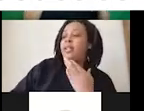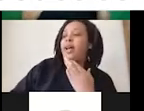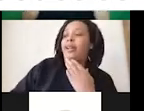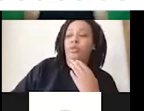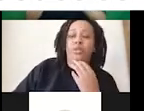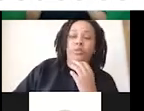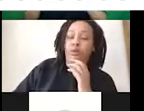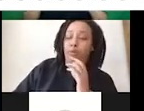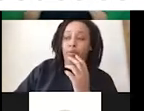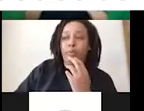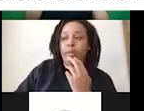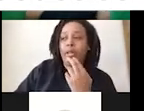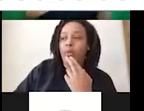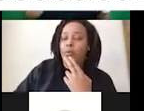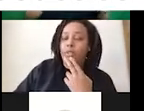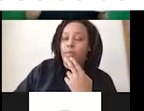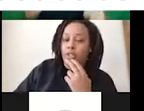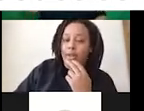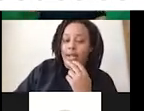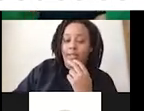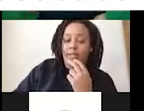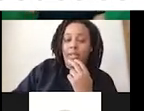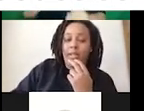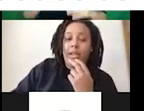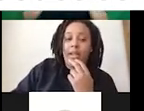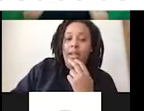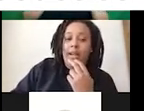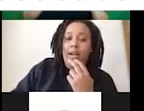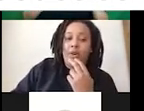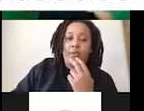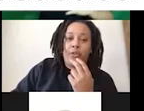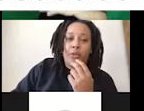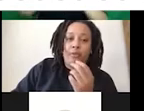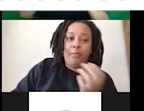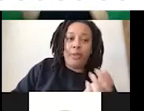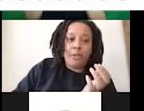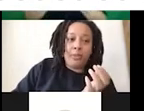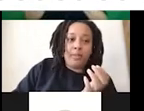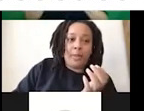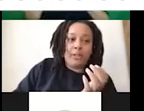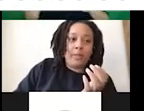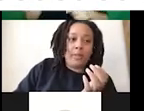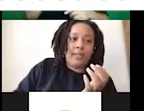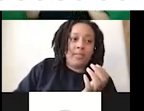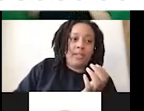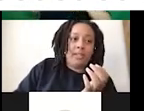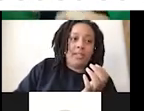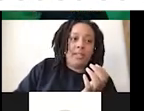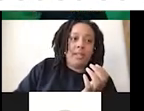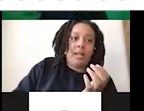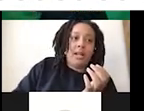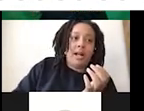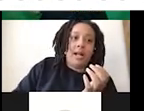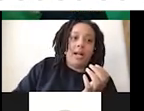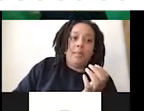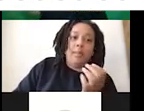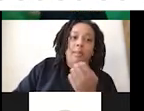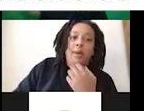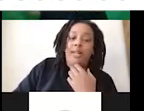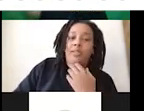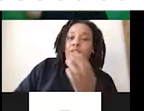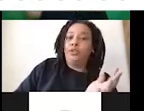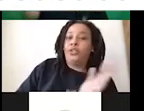sobre el nivel individual quería avanzar hacia las actividades del grupo para una actividad de